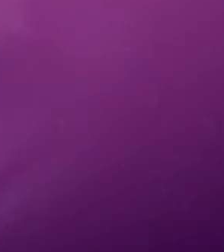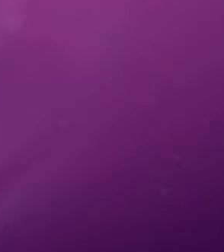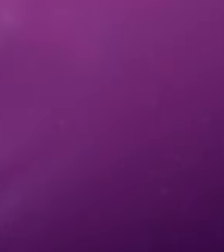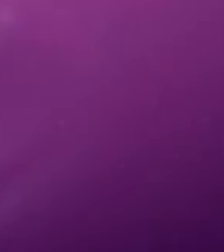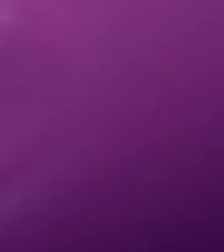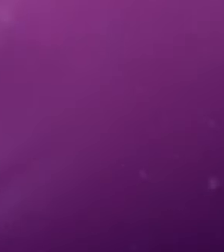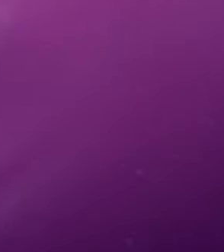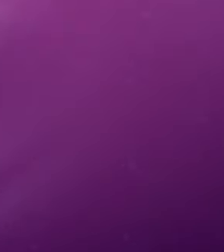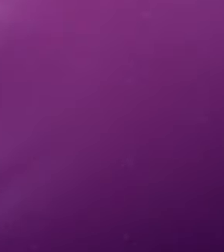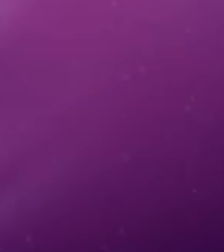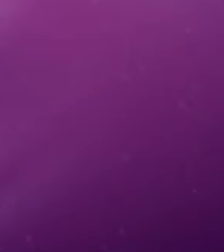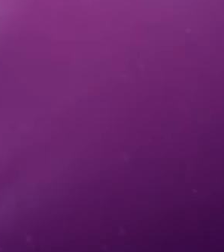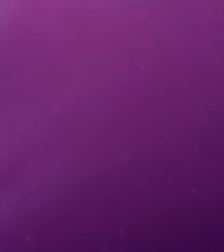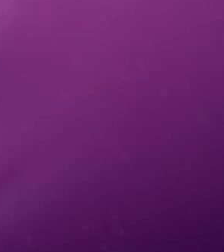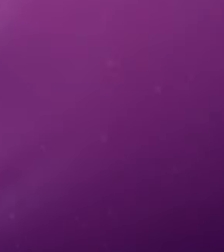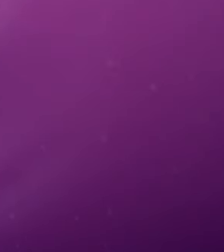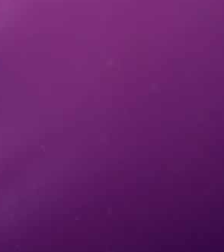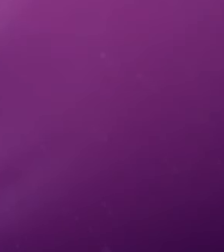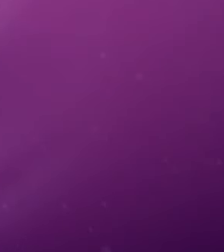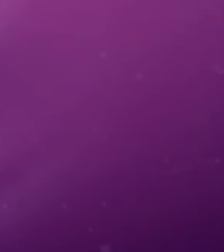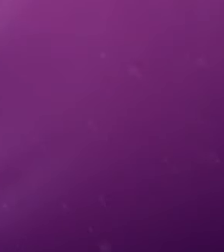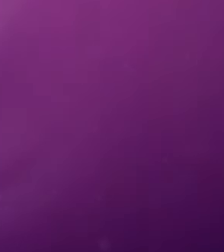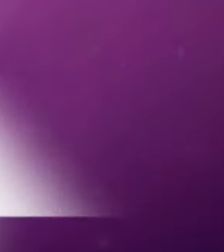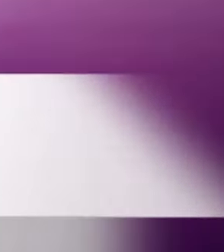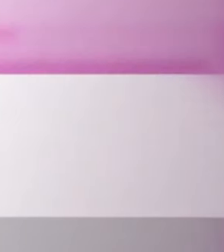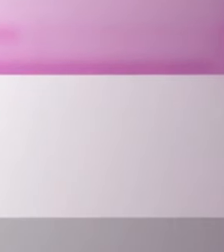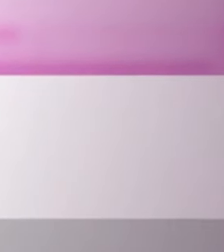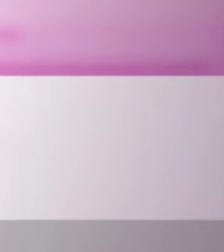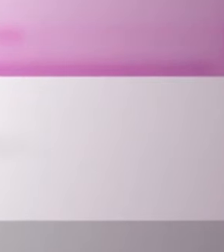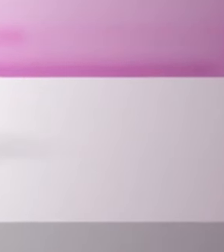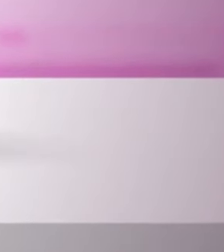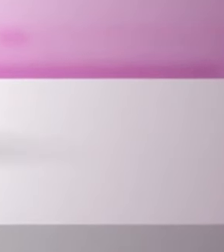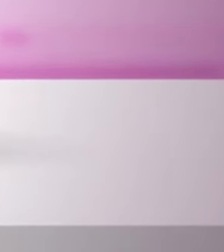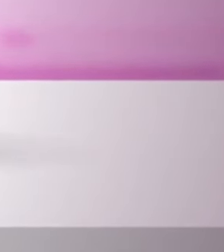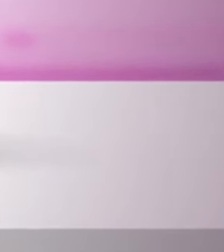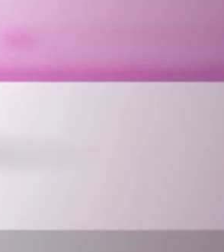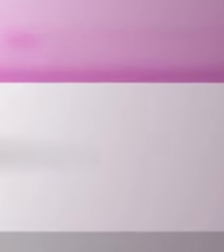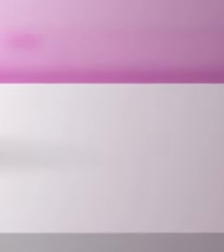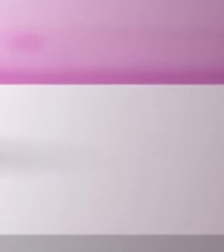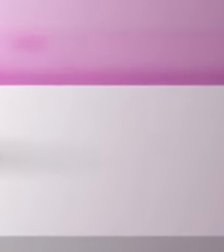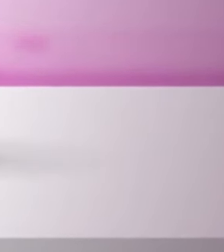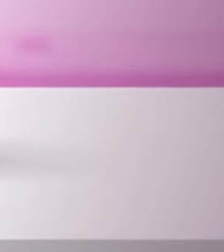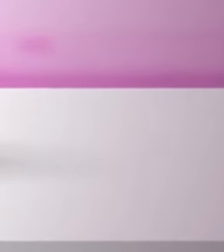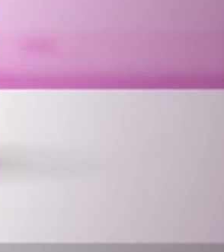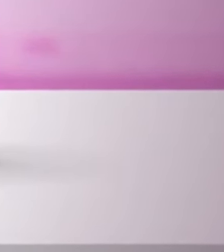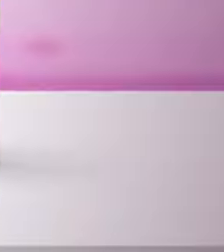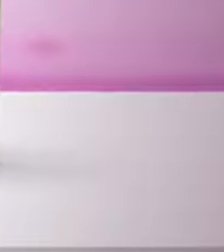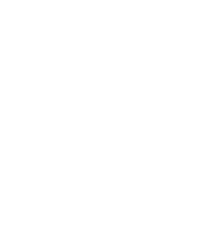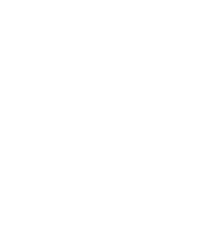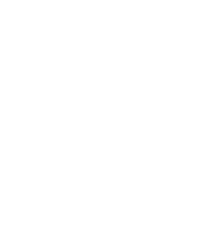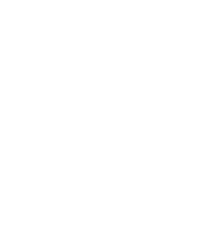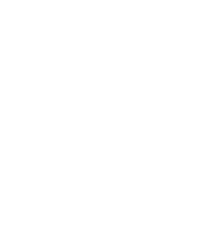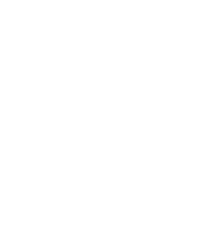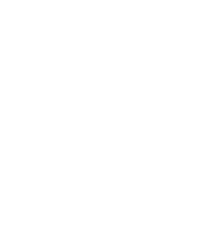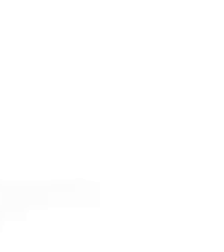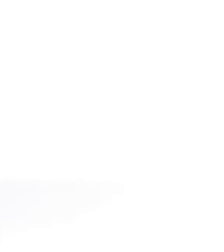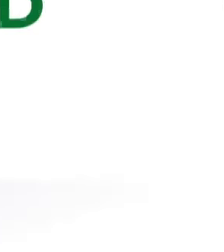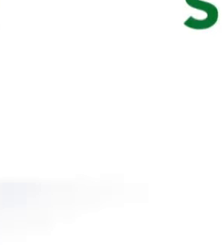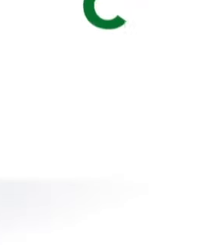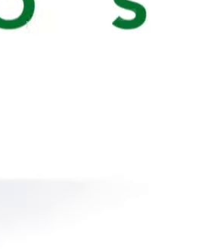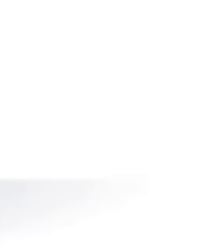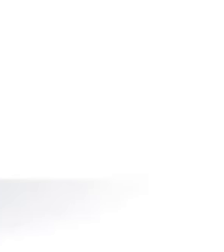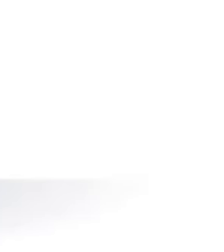que te acompaña a vos. Solo 99 pesos, precio sugerido. Suavizante Querubín Premium. Imbatible en calidad, imperdible en precio. Actiol presenta